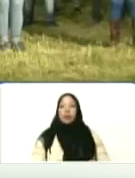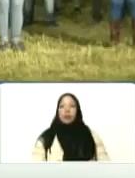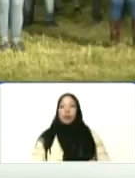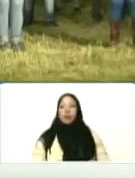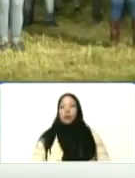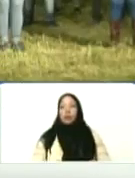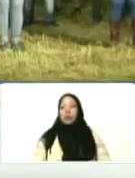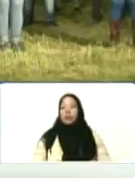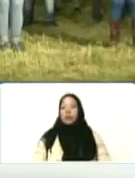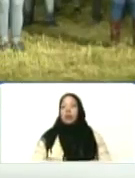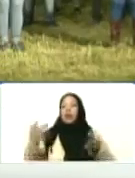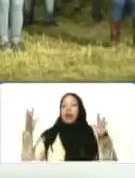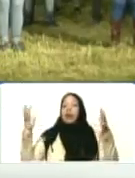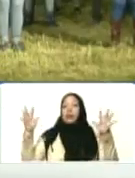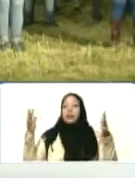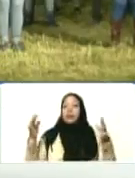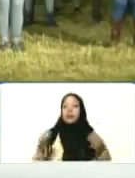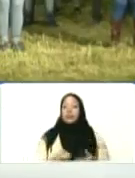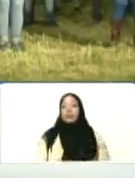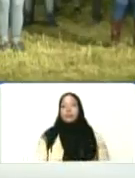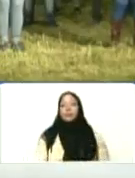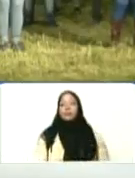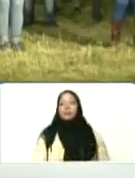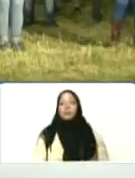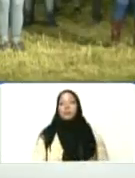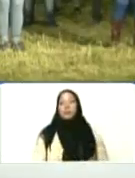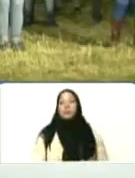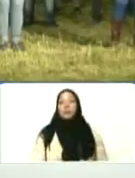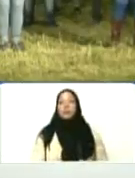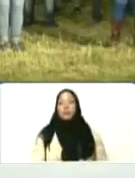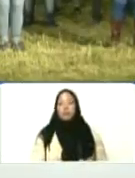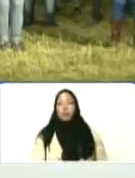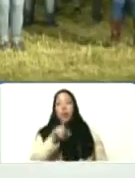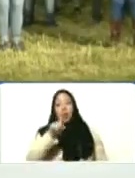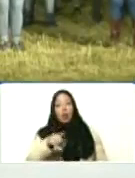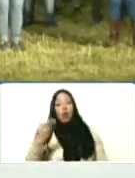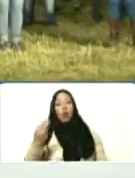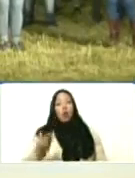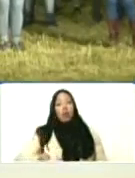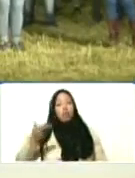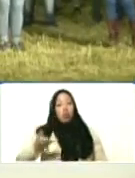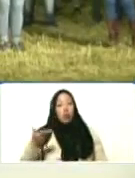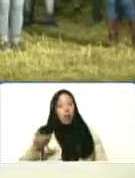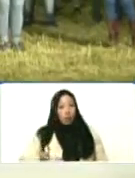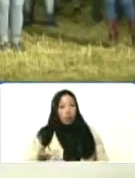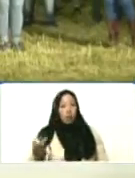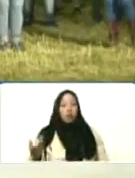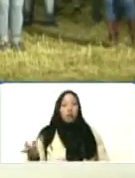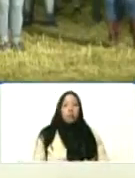Y algo muy importante, y en esto se tiene que involucrar la ministra